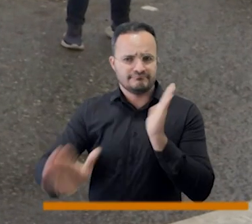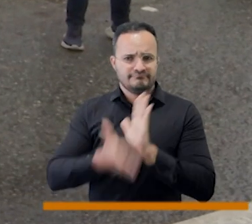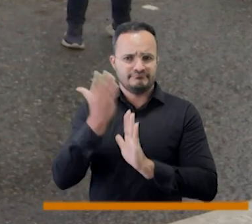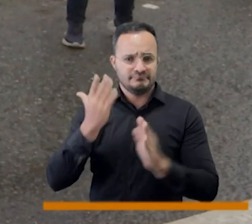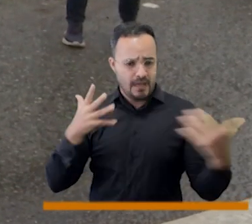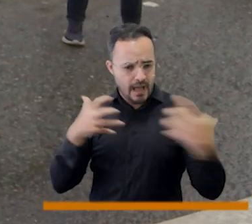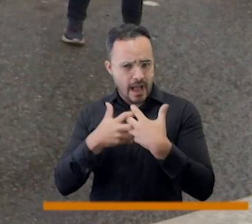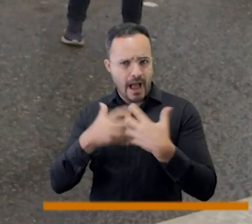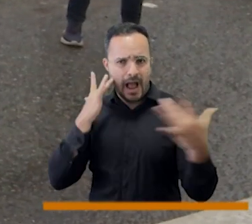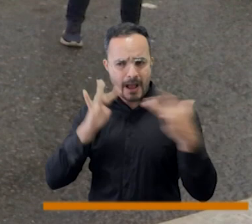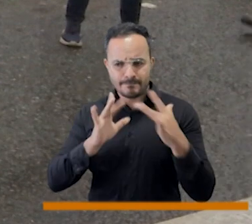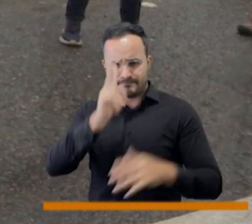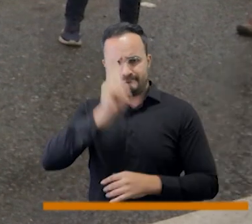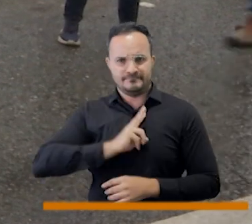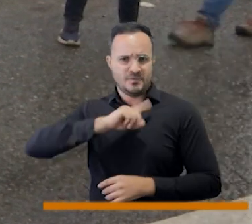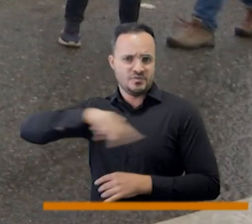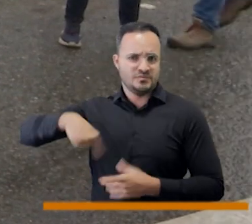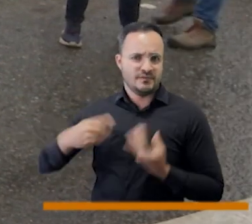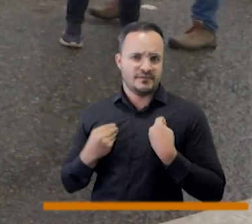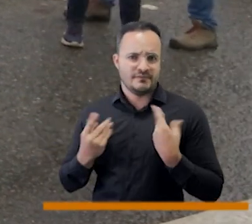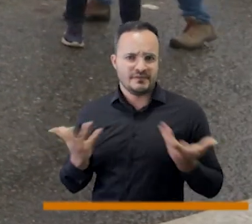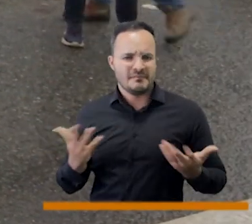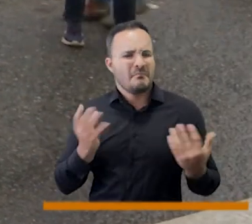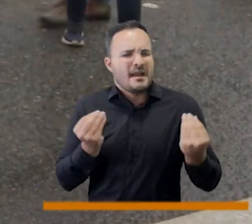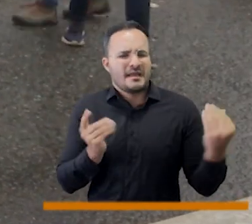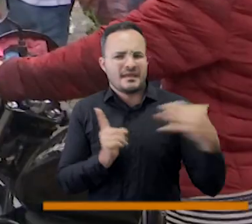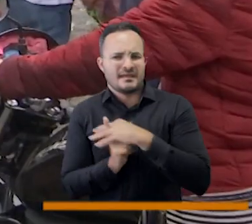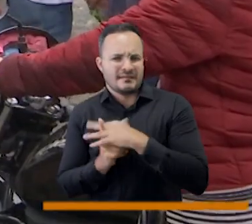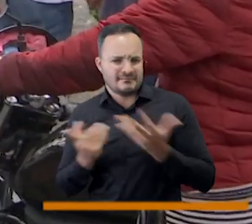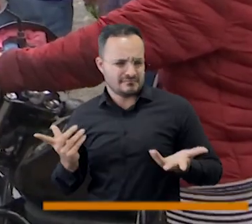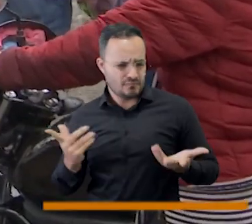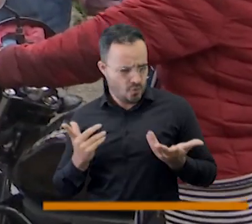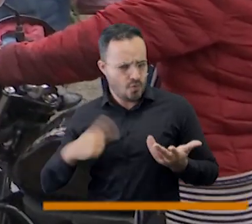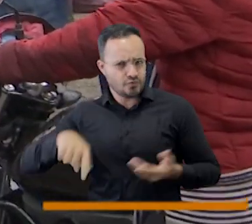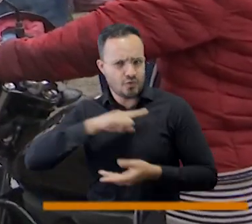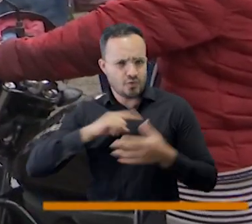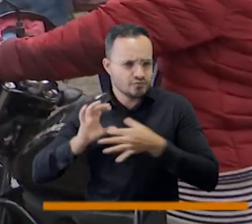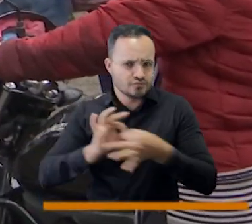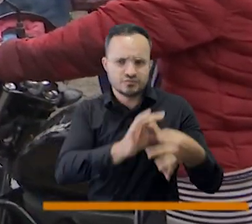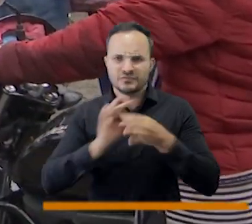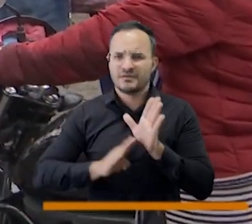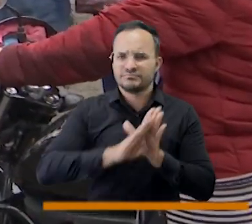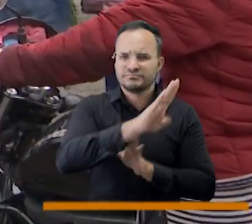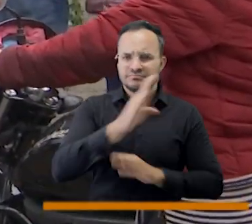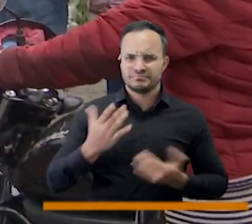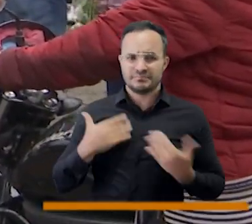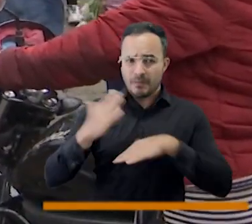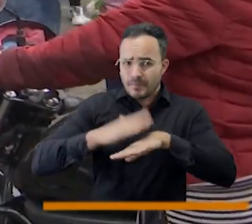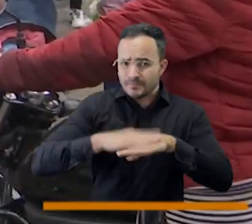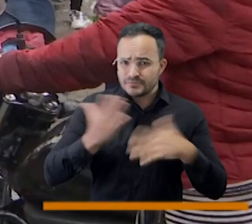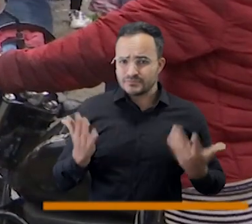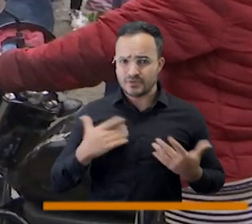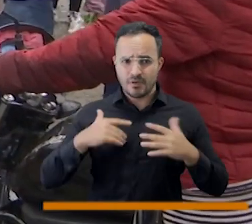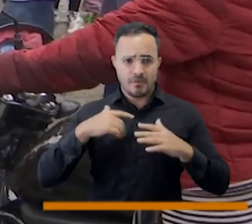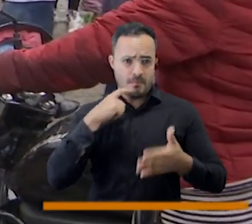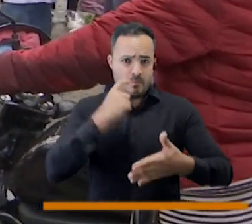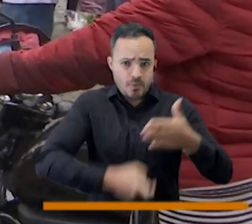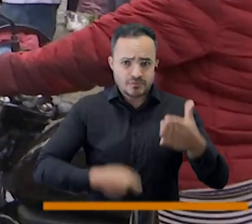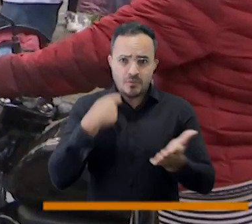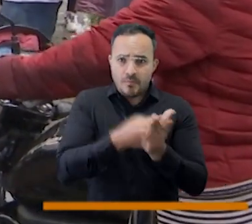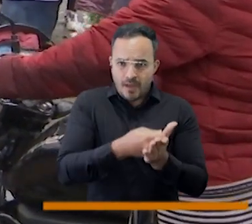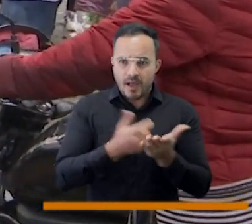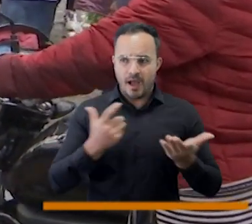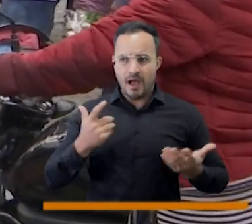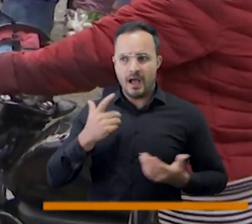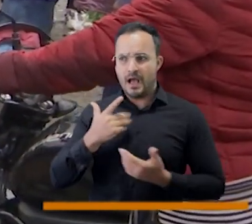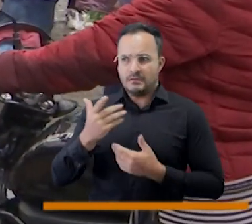¿Para qué causar prejuicios sociales cuando podemos crecer como comunidad? Permítanos legalizarnos, permítanos aumentar la densidad, porque